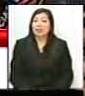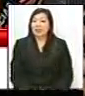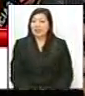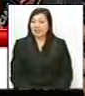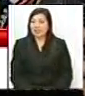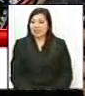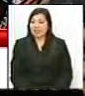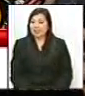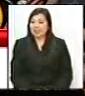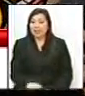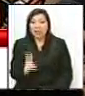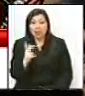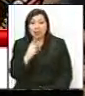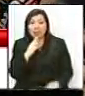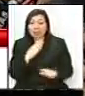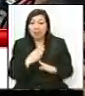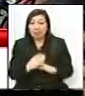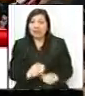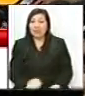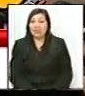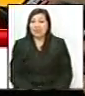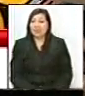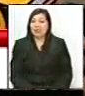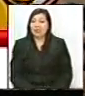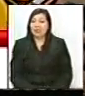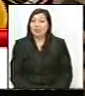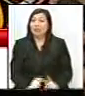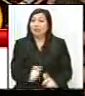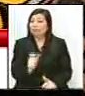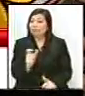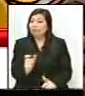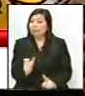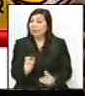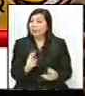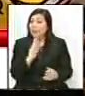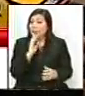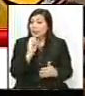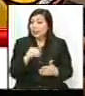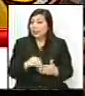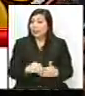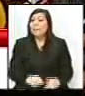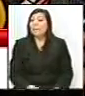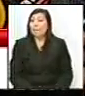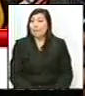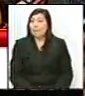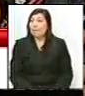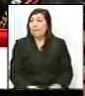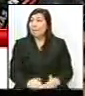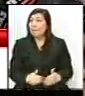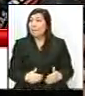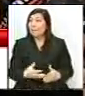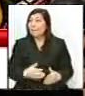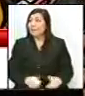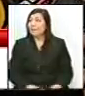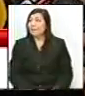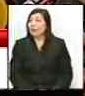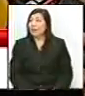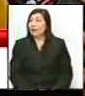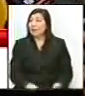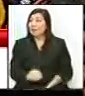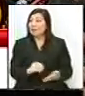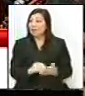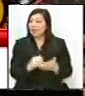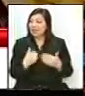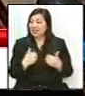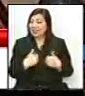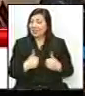además, habiendo escuchado la defensa, pero habiendo escuchado también a los congresistas que han sustentado este informe, puedan tomarse una decisión mucho más